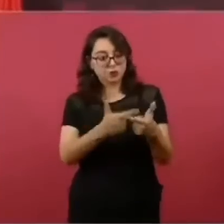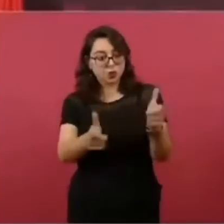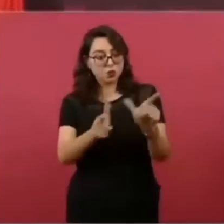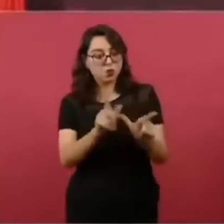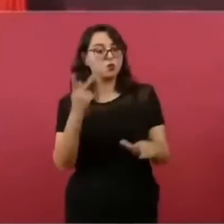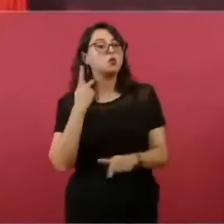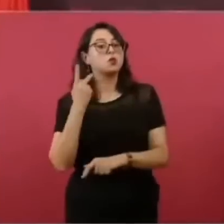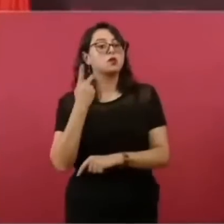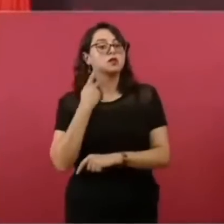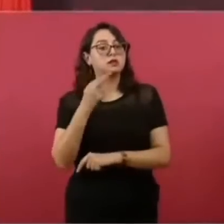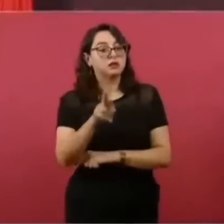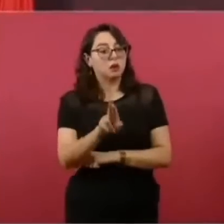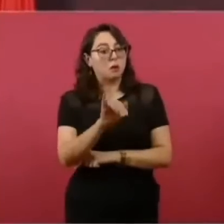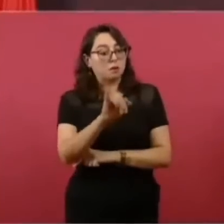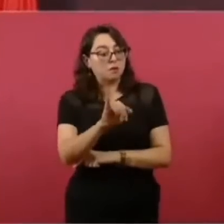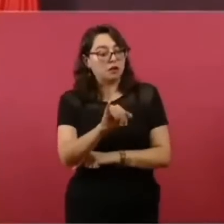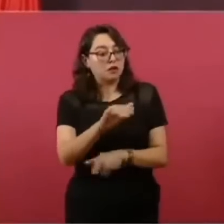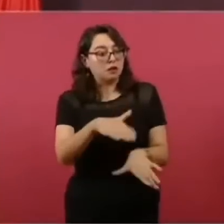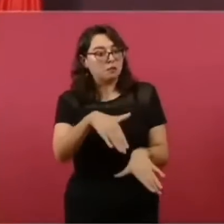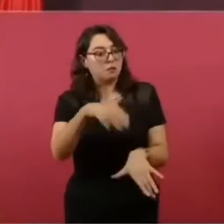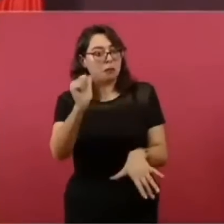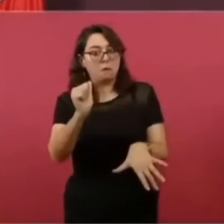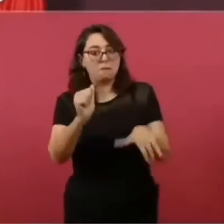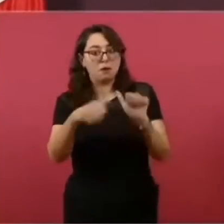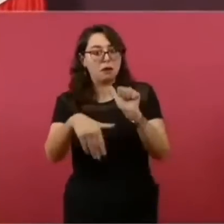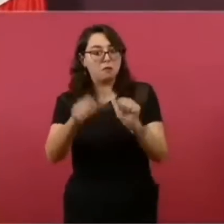que lo habían